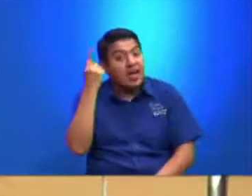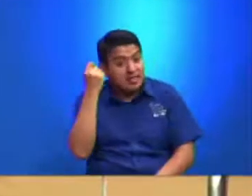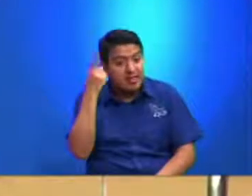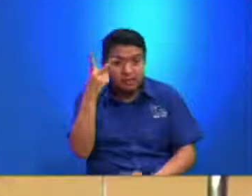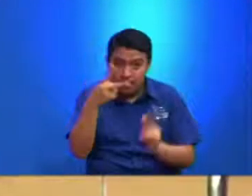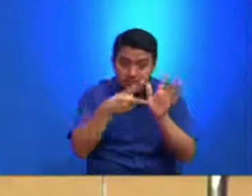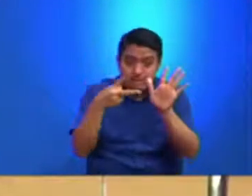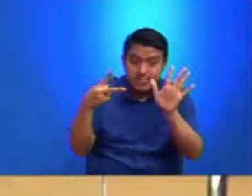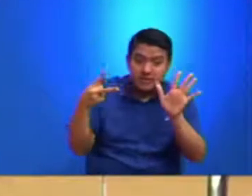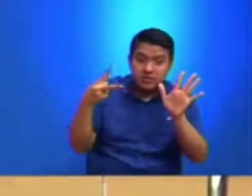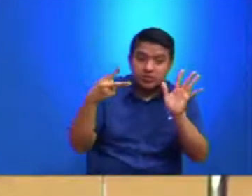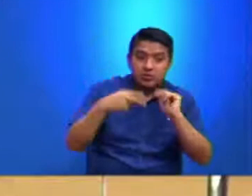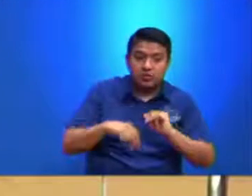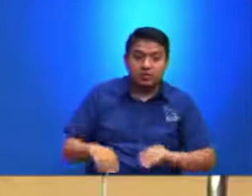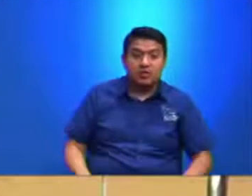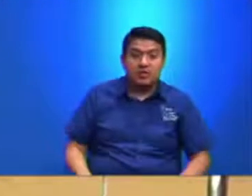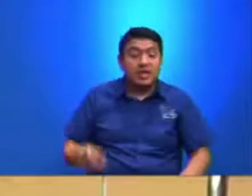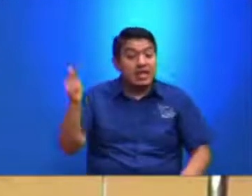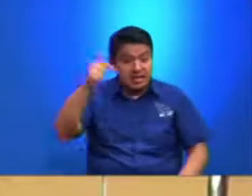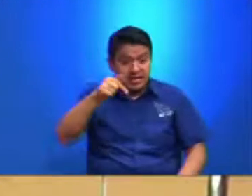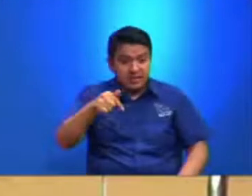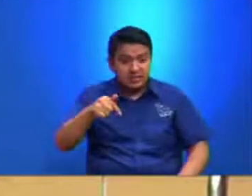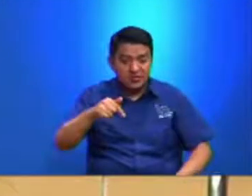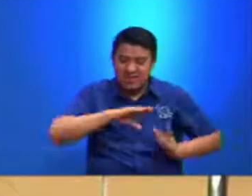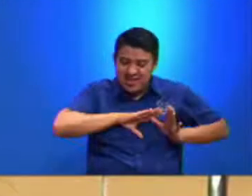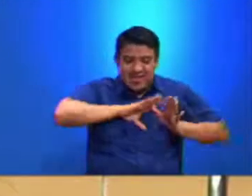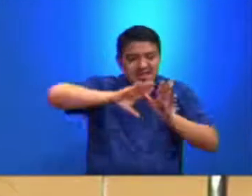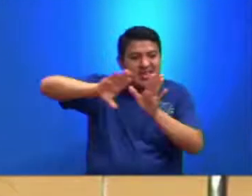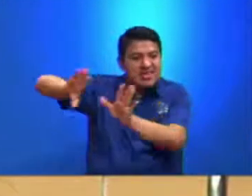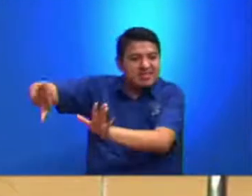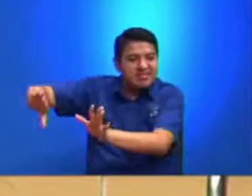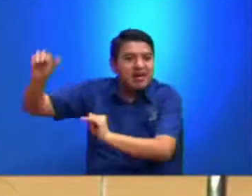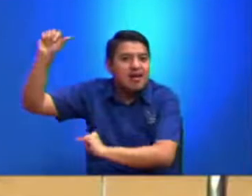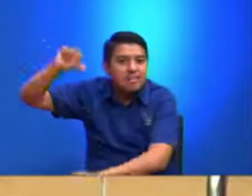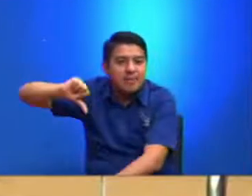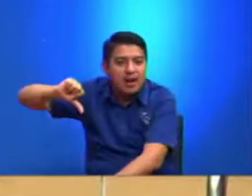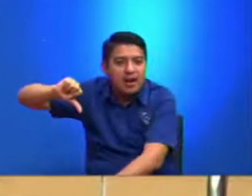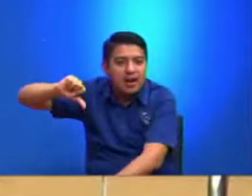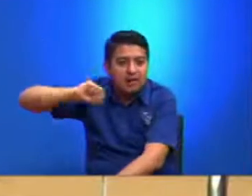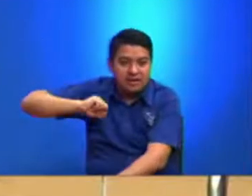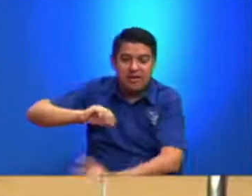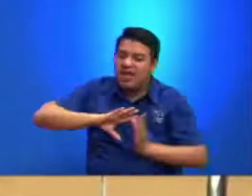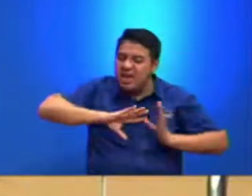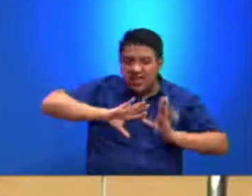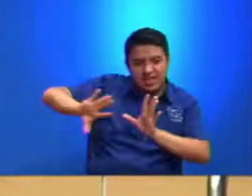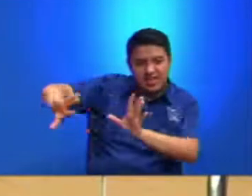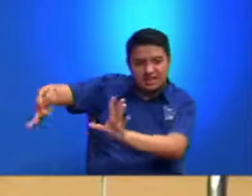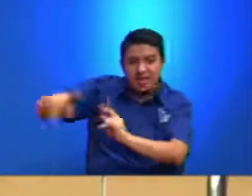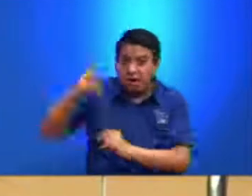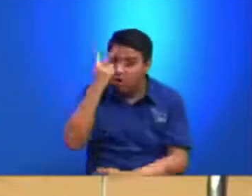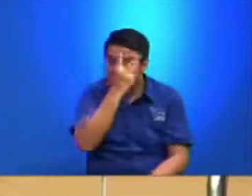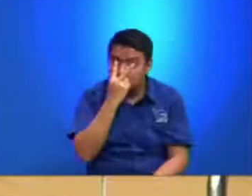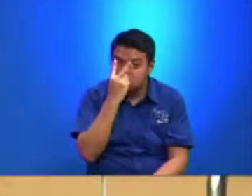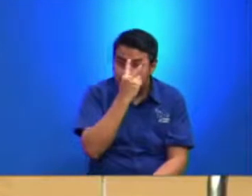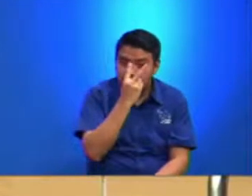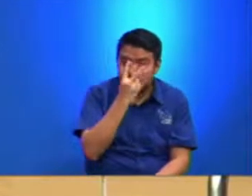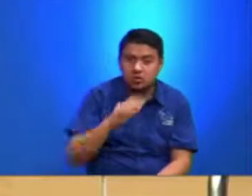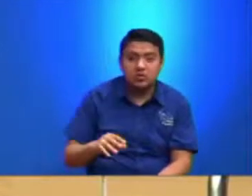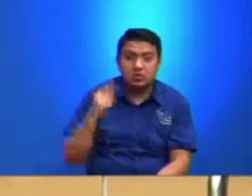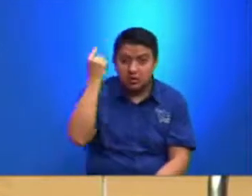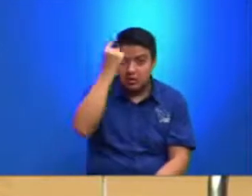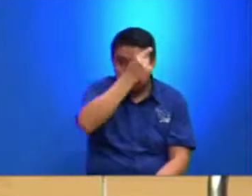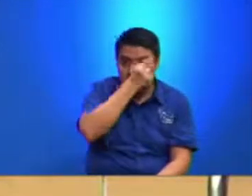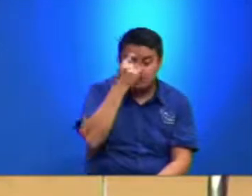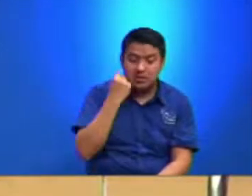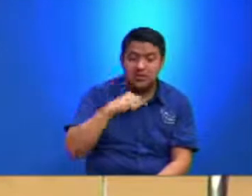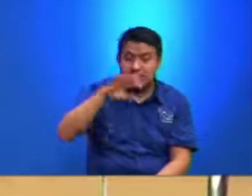Y eso te va a sacar del sequedal. Ah, cuánto amo tu ley. Así dijo el salmista